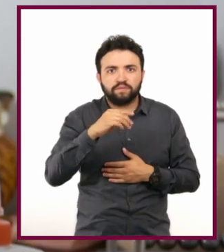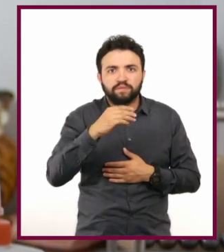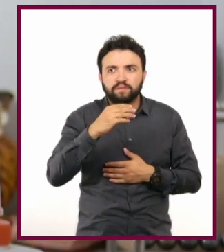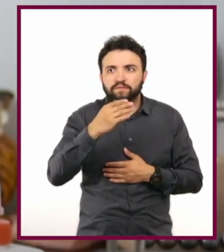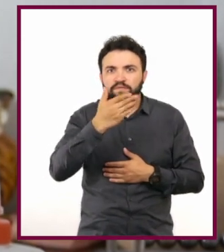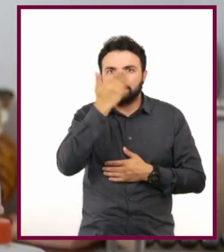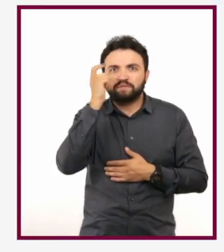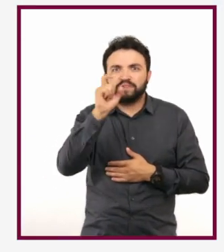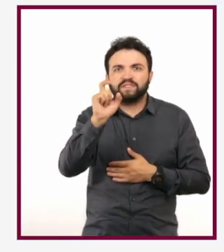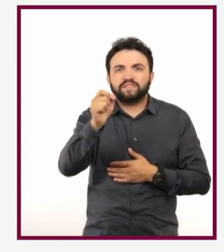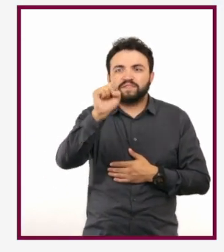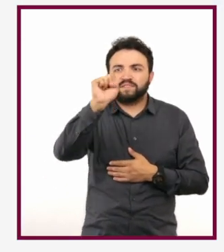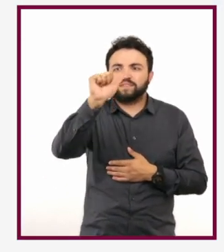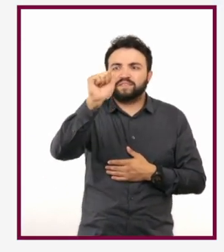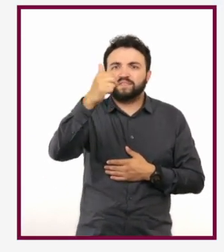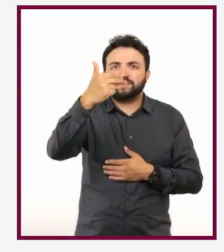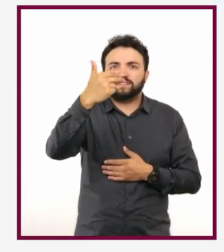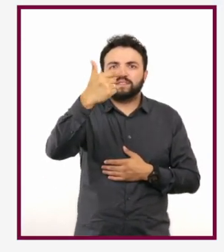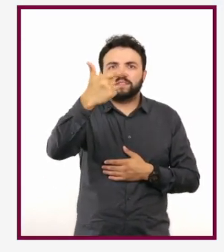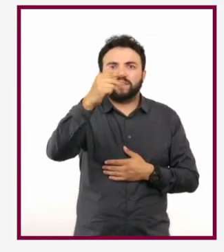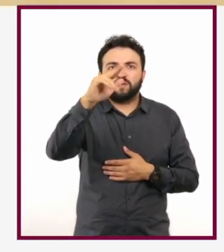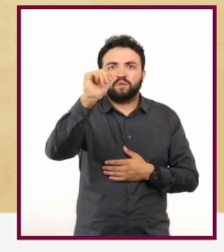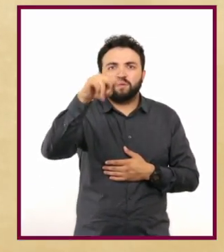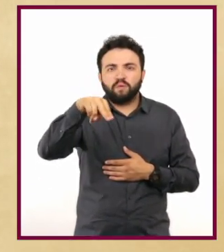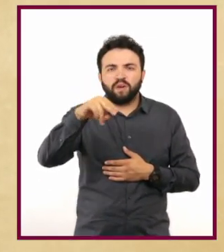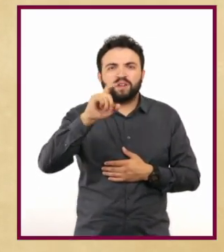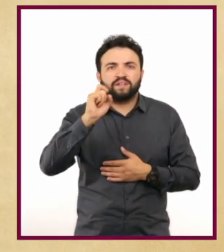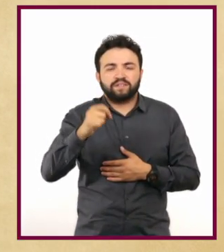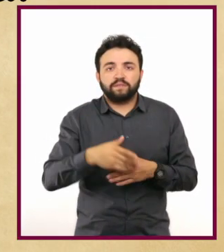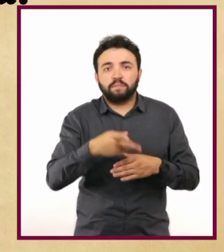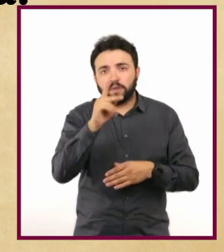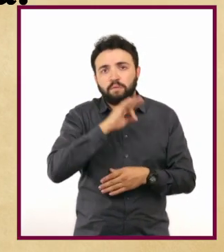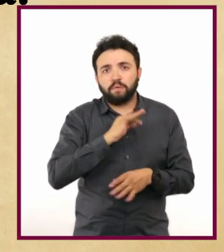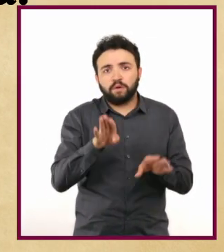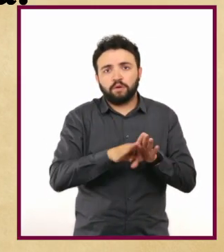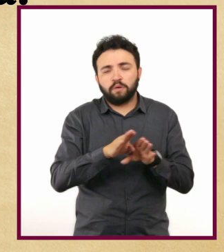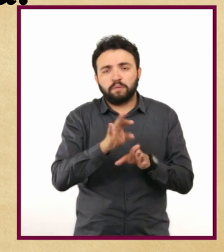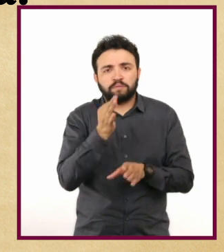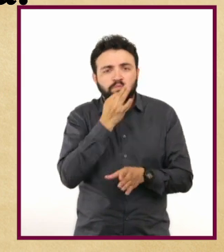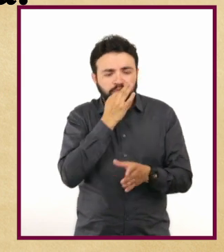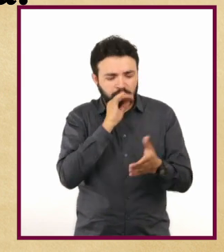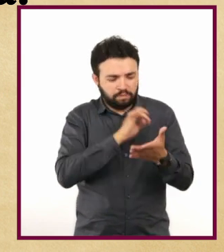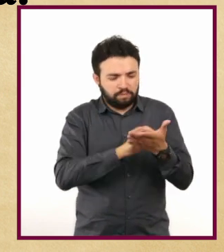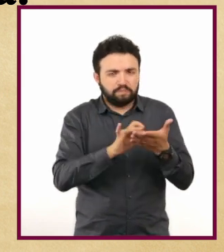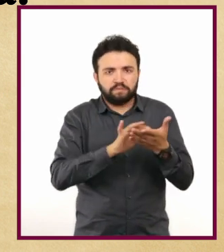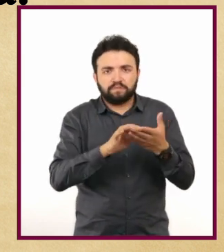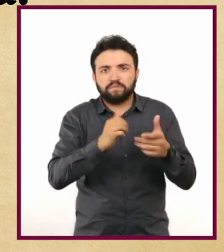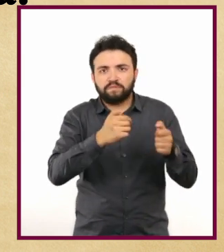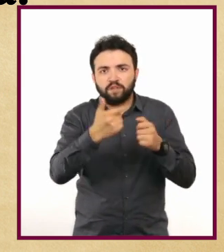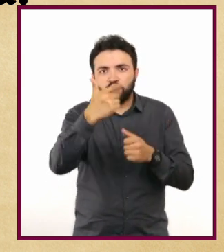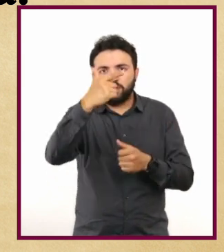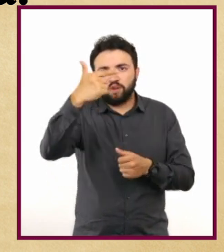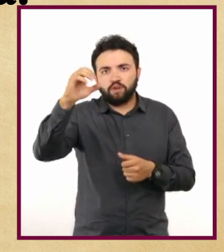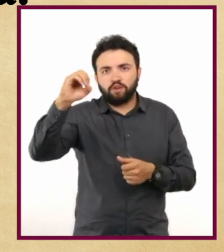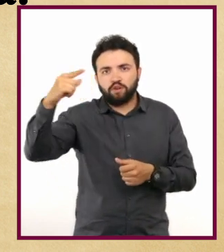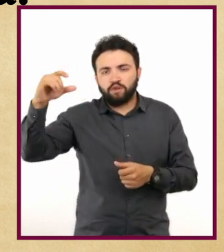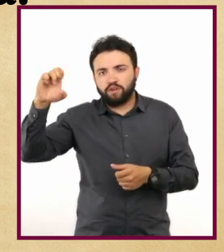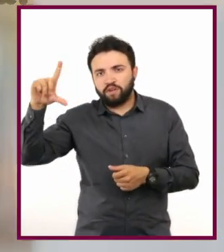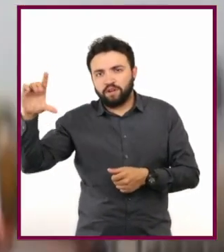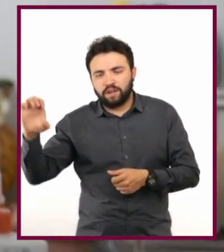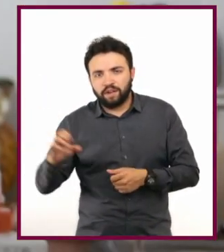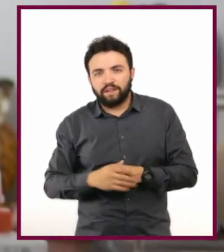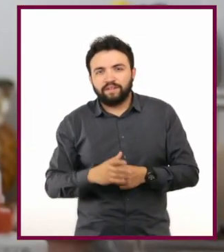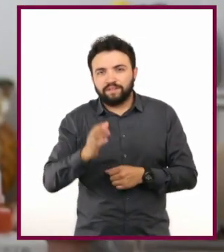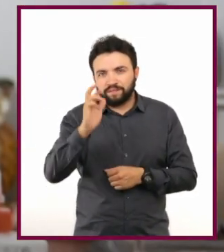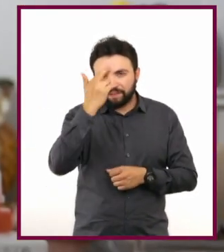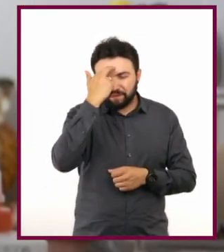qué significa zaguán, pero se pueden enterar en 5 segundos si lo indagan en un buscador digital. También recuerdo que me platicabas mucho